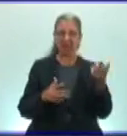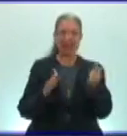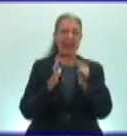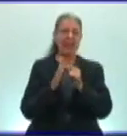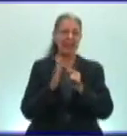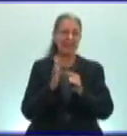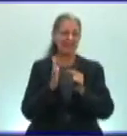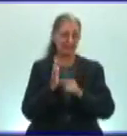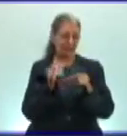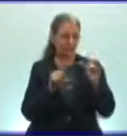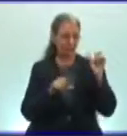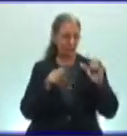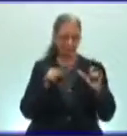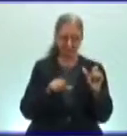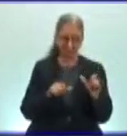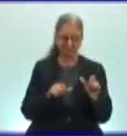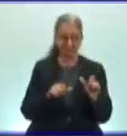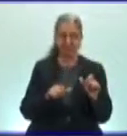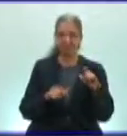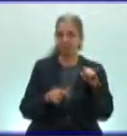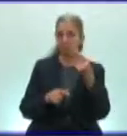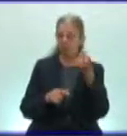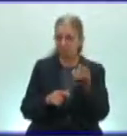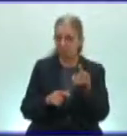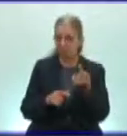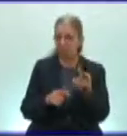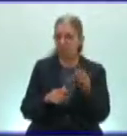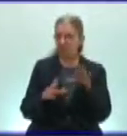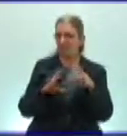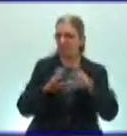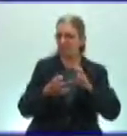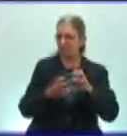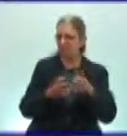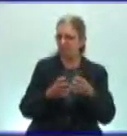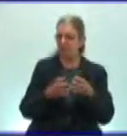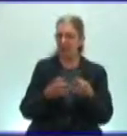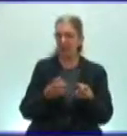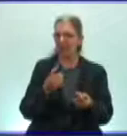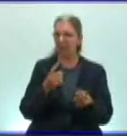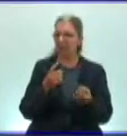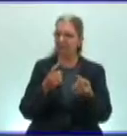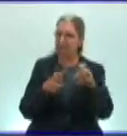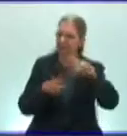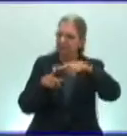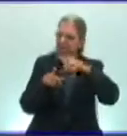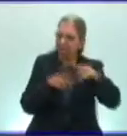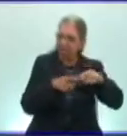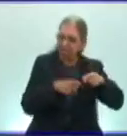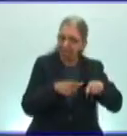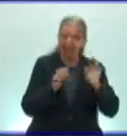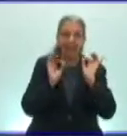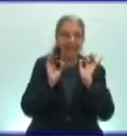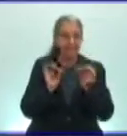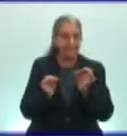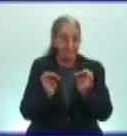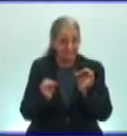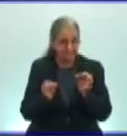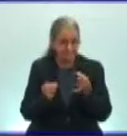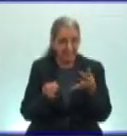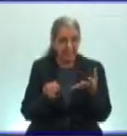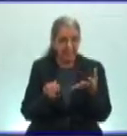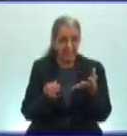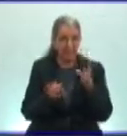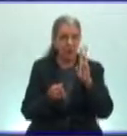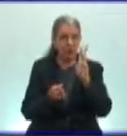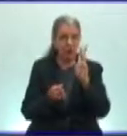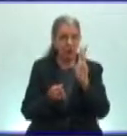elementos químicos. Un elemento químico se forma cuando varios átomos de la misma clase, es decir, con el mismo